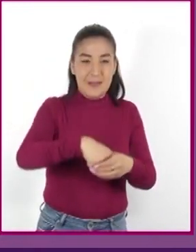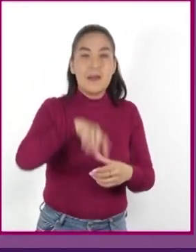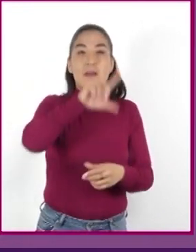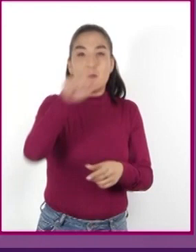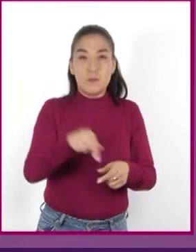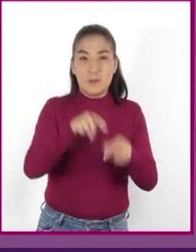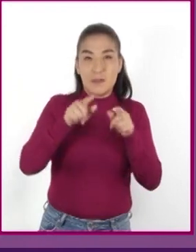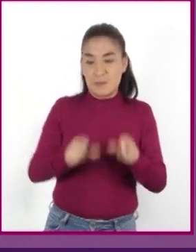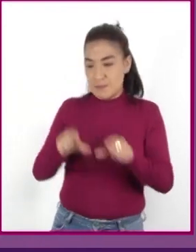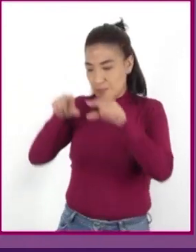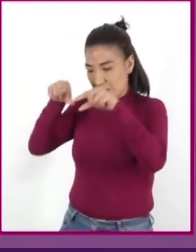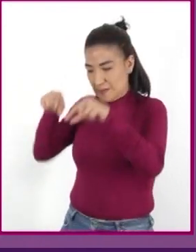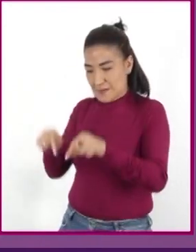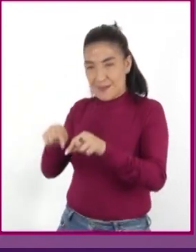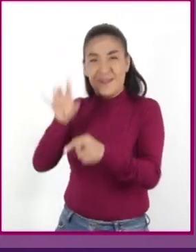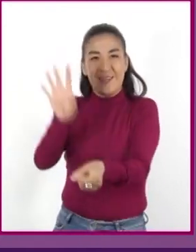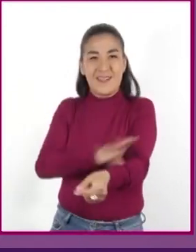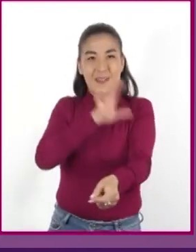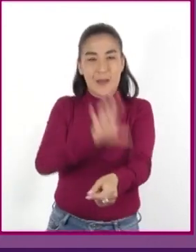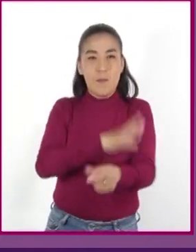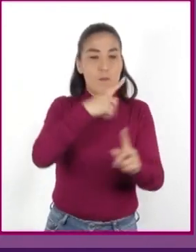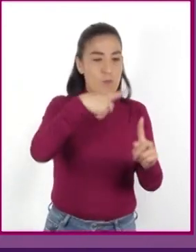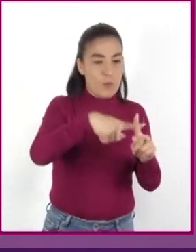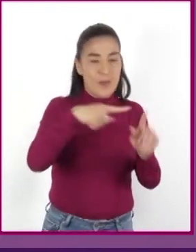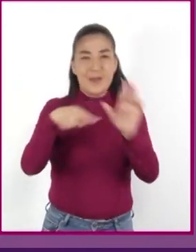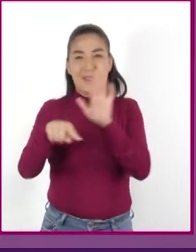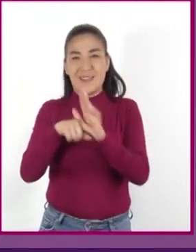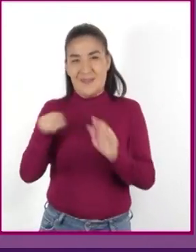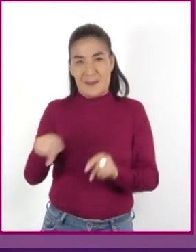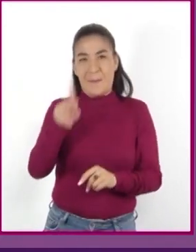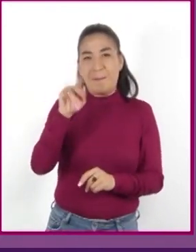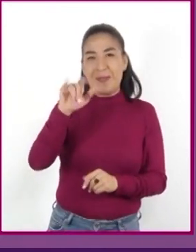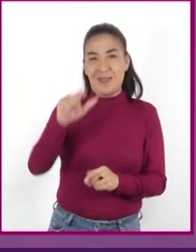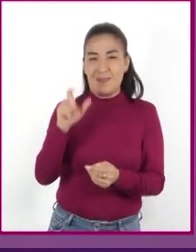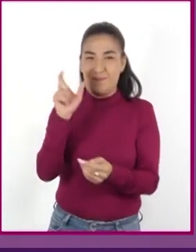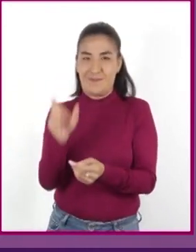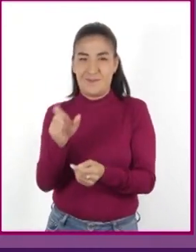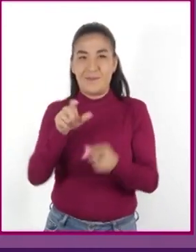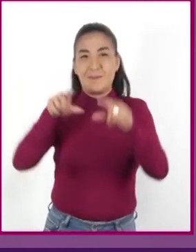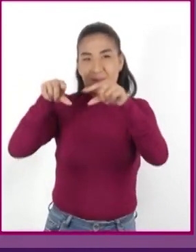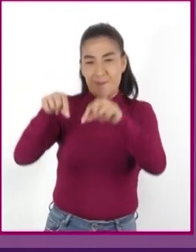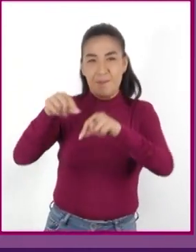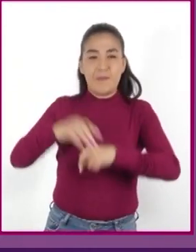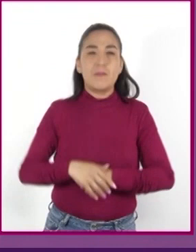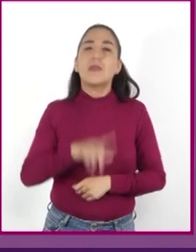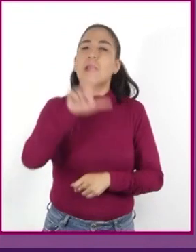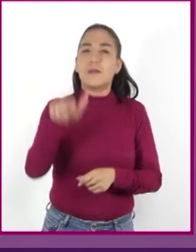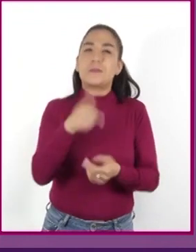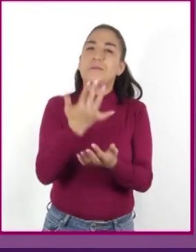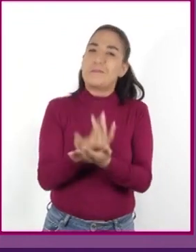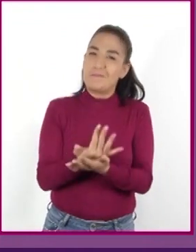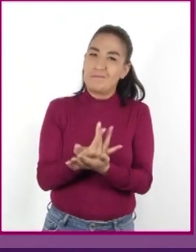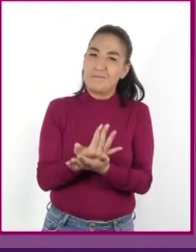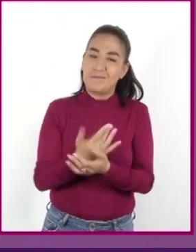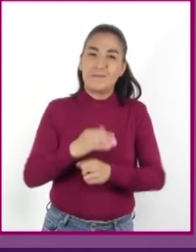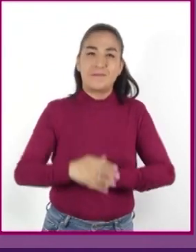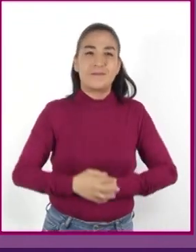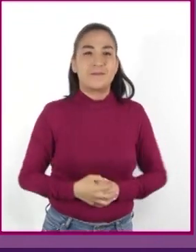los extremos de los polos positivo y negativo de la pila. Y esperamos.